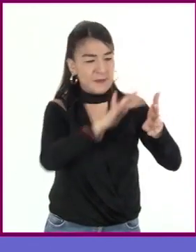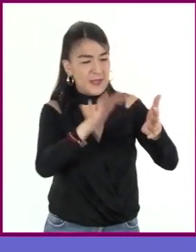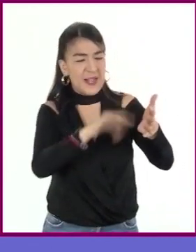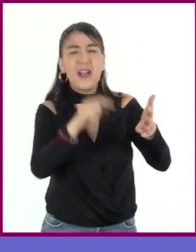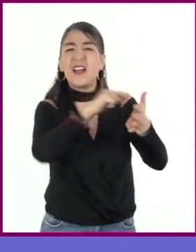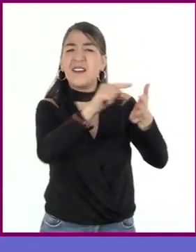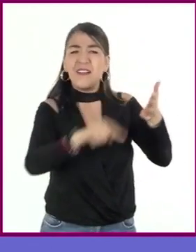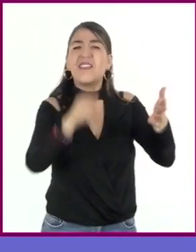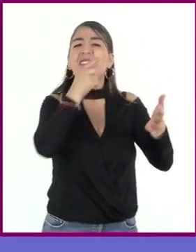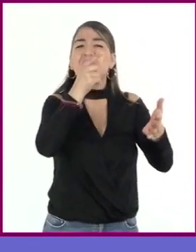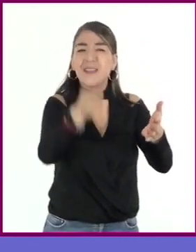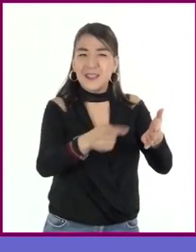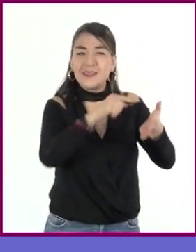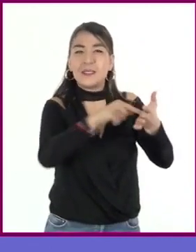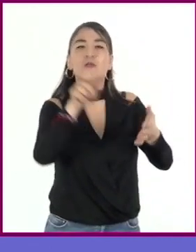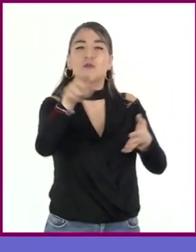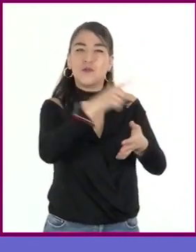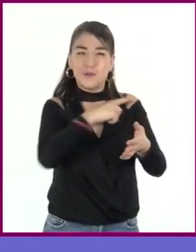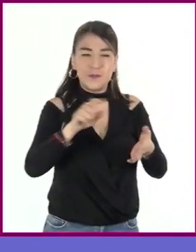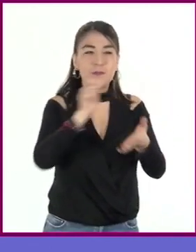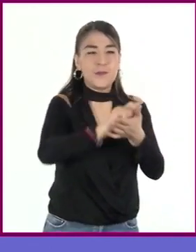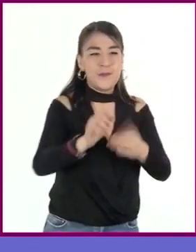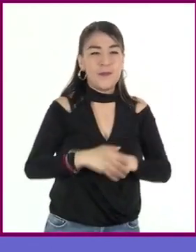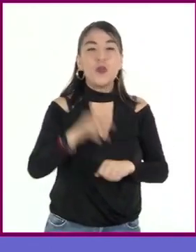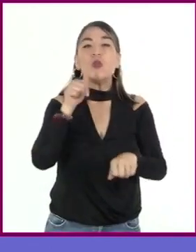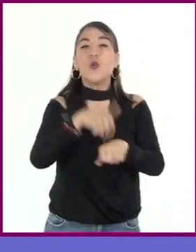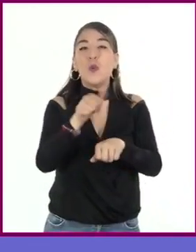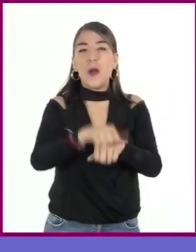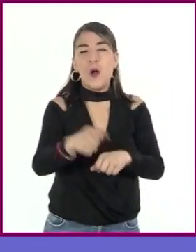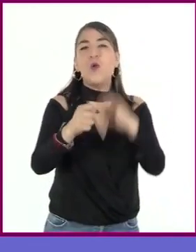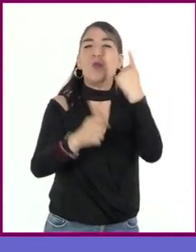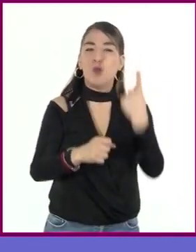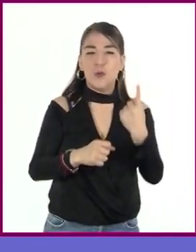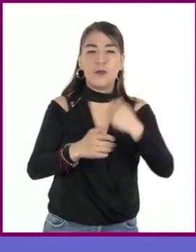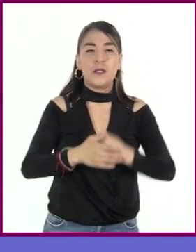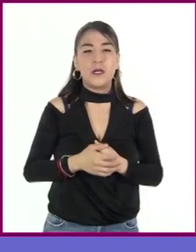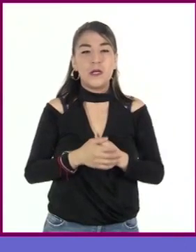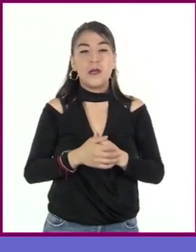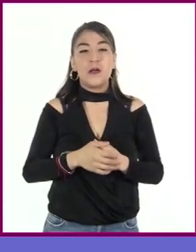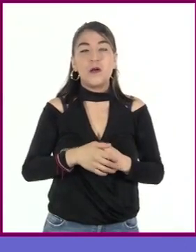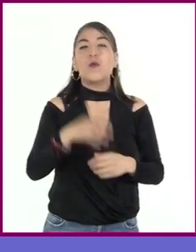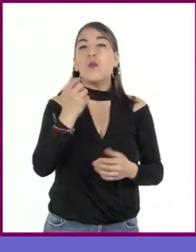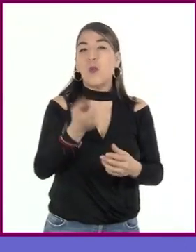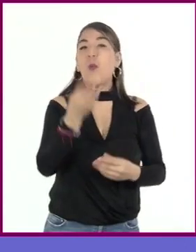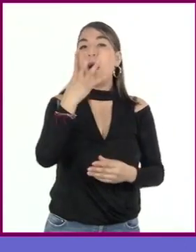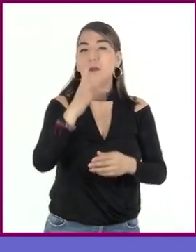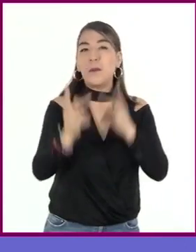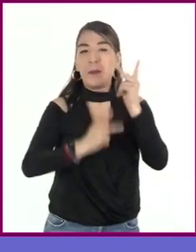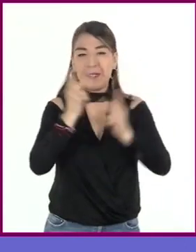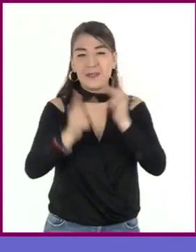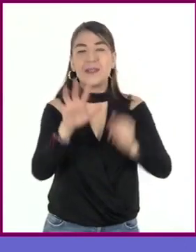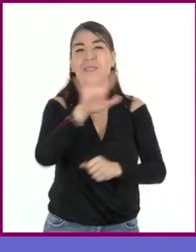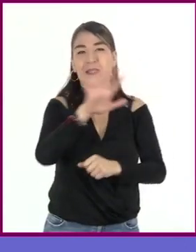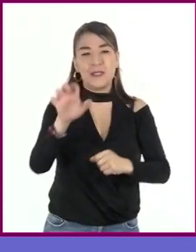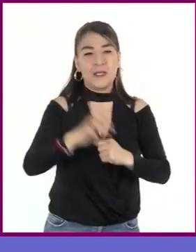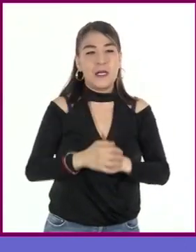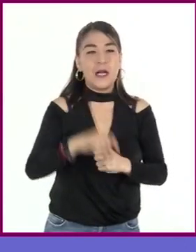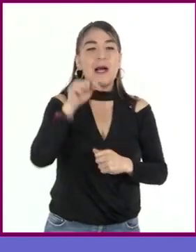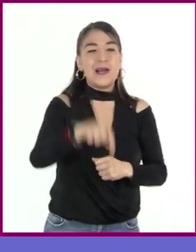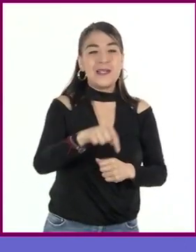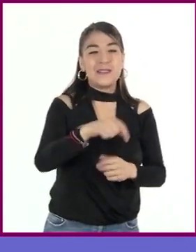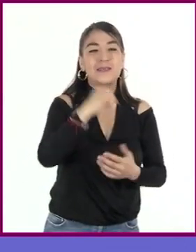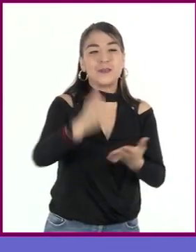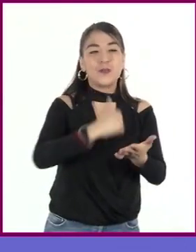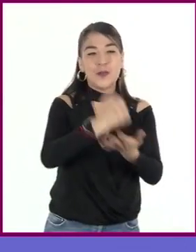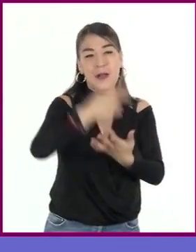espacio. Número, pues pongamos 1. Bueno por 500 pesos. En la Ciudad de México a 5 de